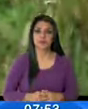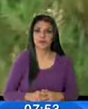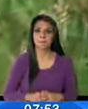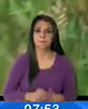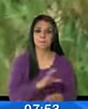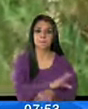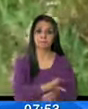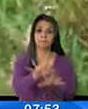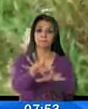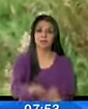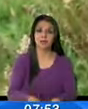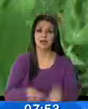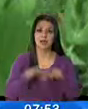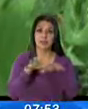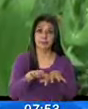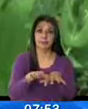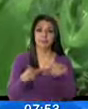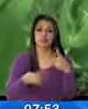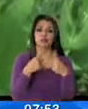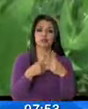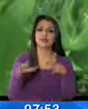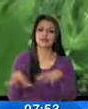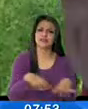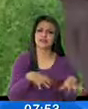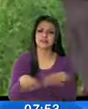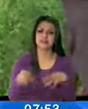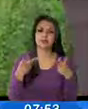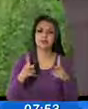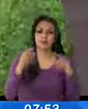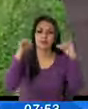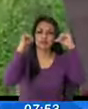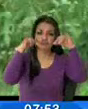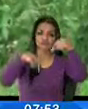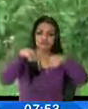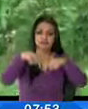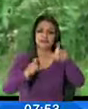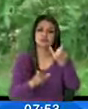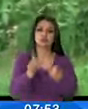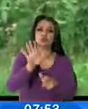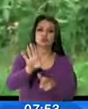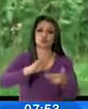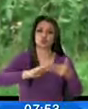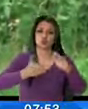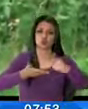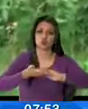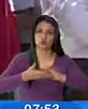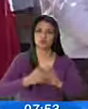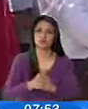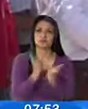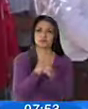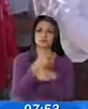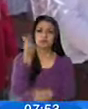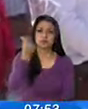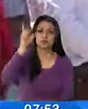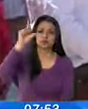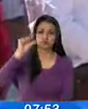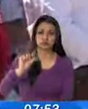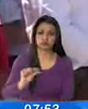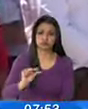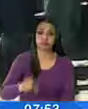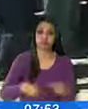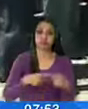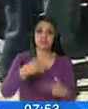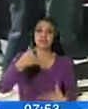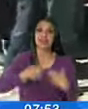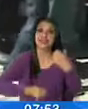la agricultura y la ganadería son las principales actividades de los comuneros. El bajo precio de los productos y, en el caso de la